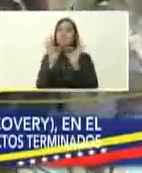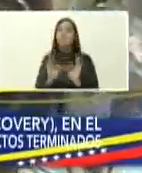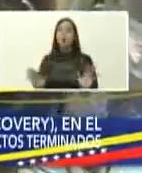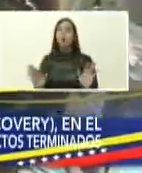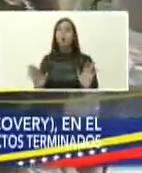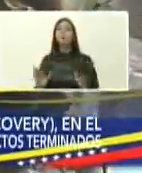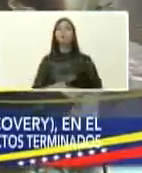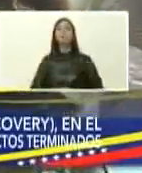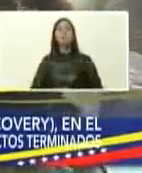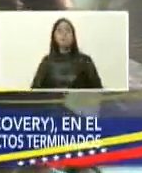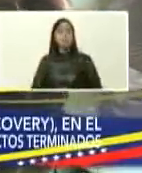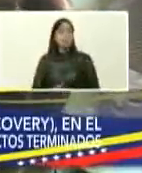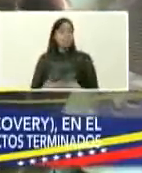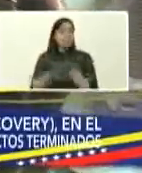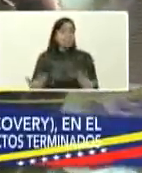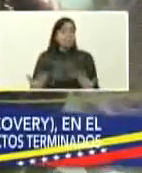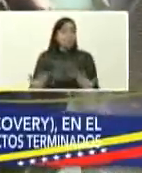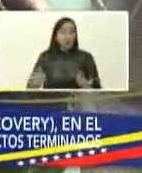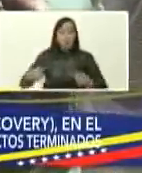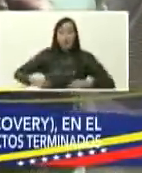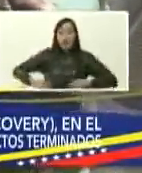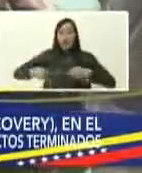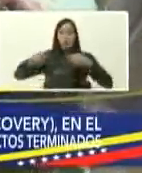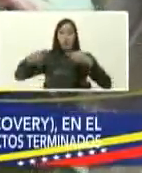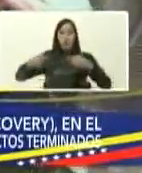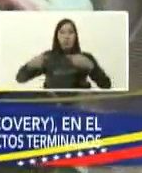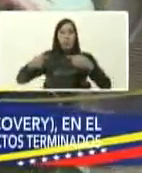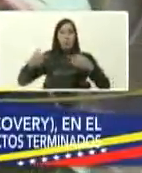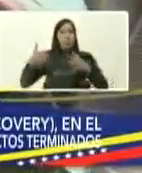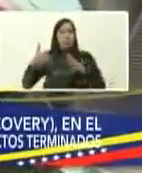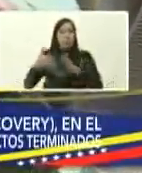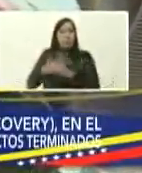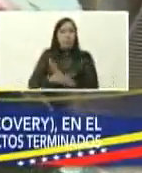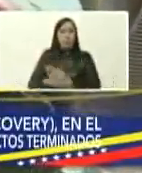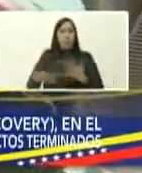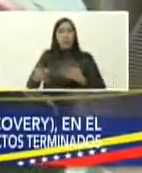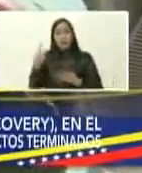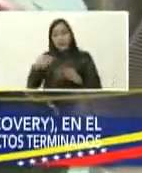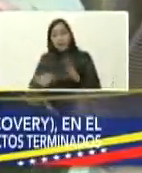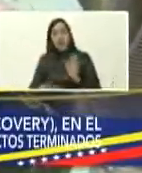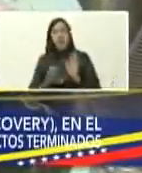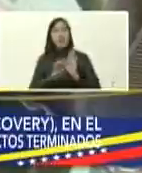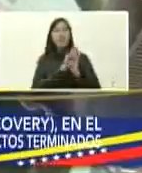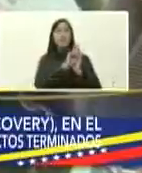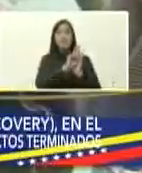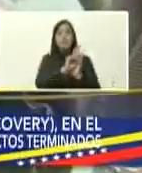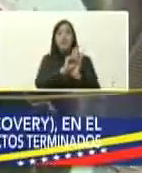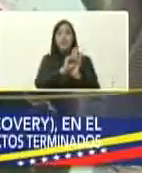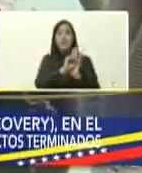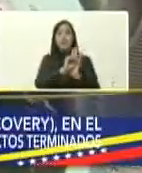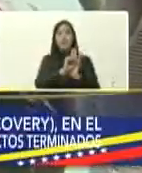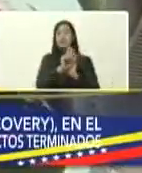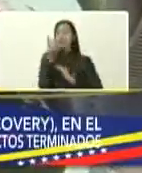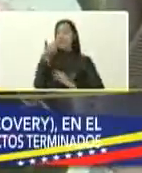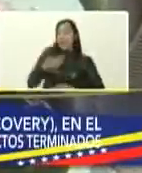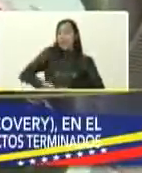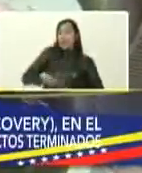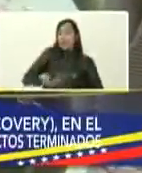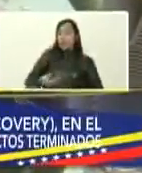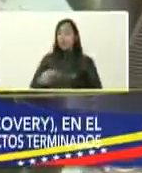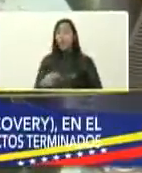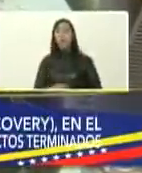y que compite, ya lo vamos a ver, con marcas que son, bueno, de importantísima